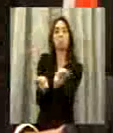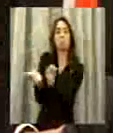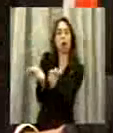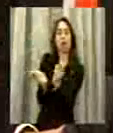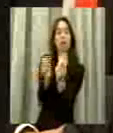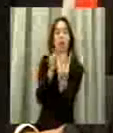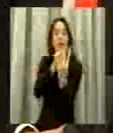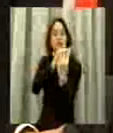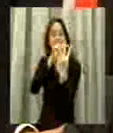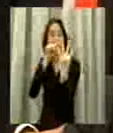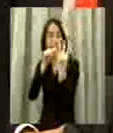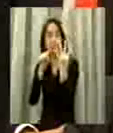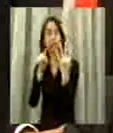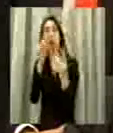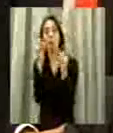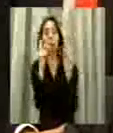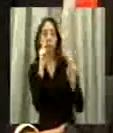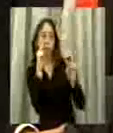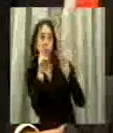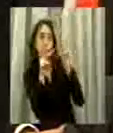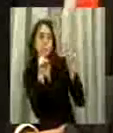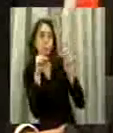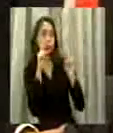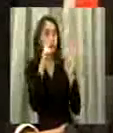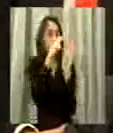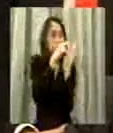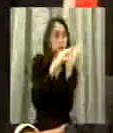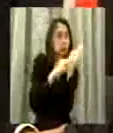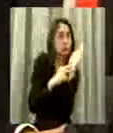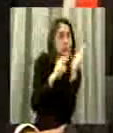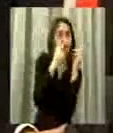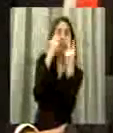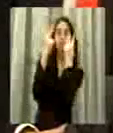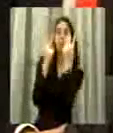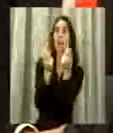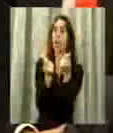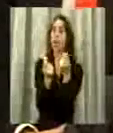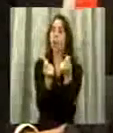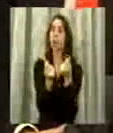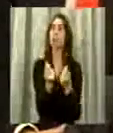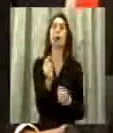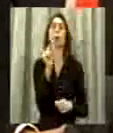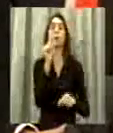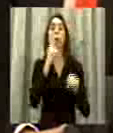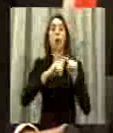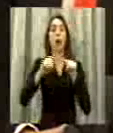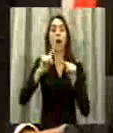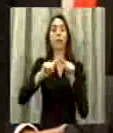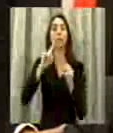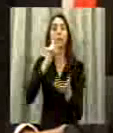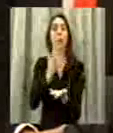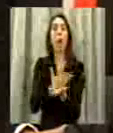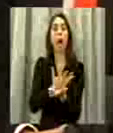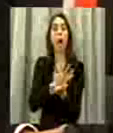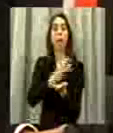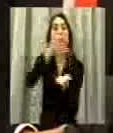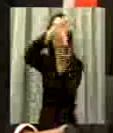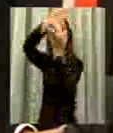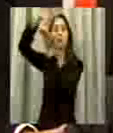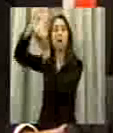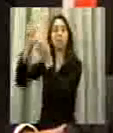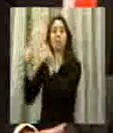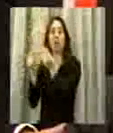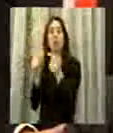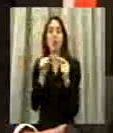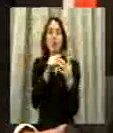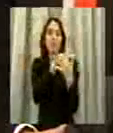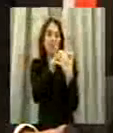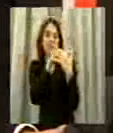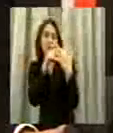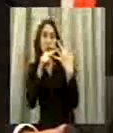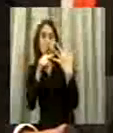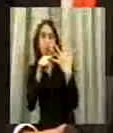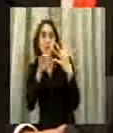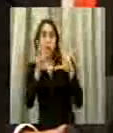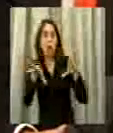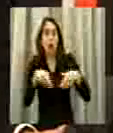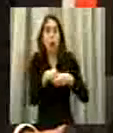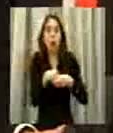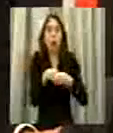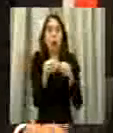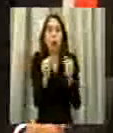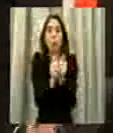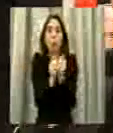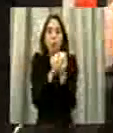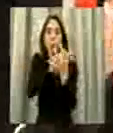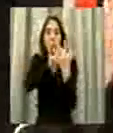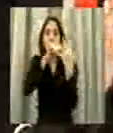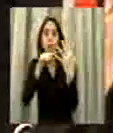a los de ustedes que miran, que han estado analizando economía, se da muy pocas veces en una economía. tener este conjunto de variables,